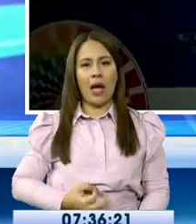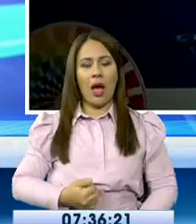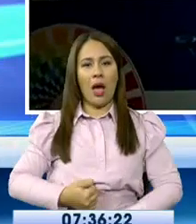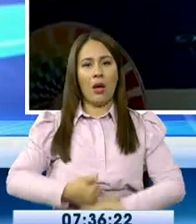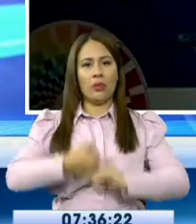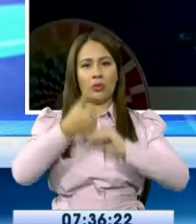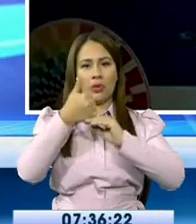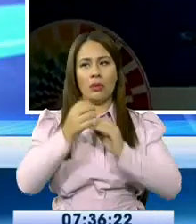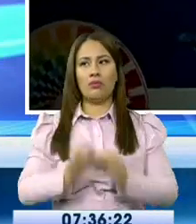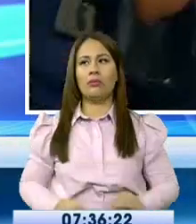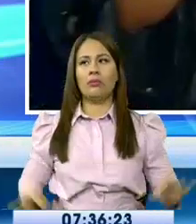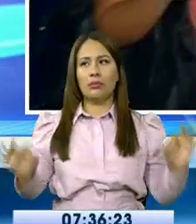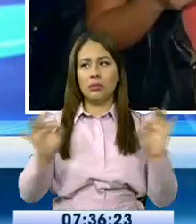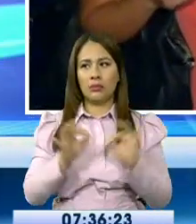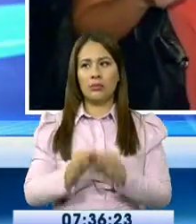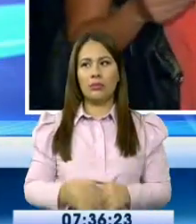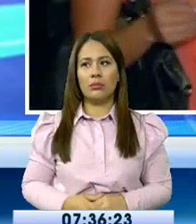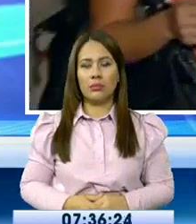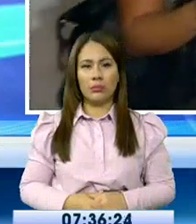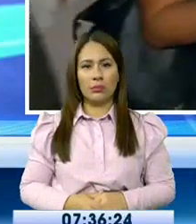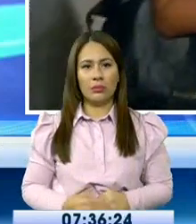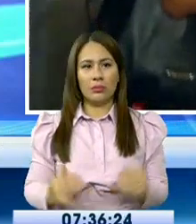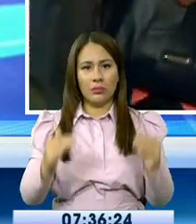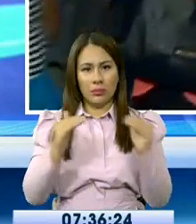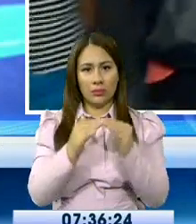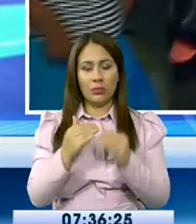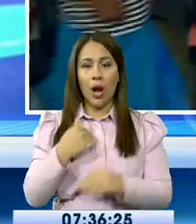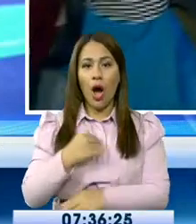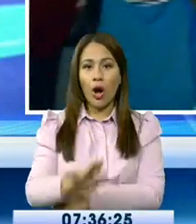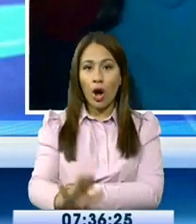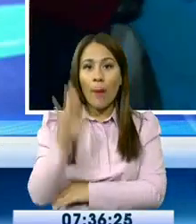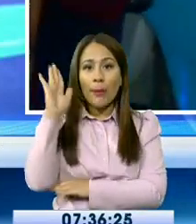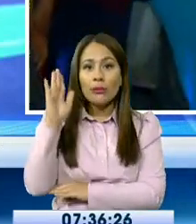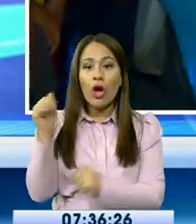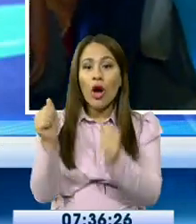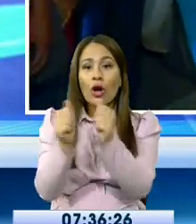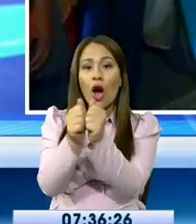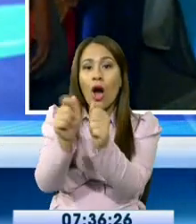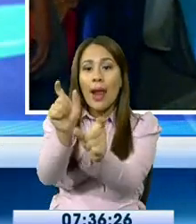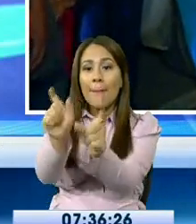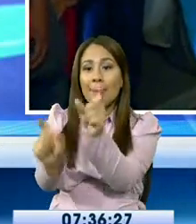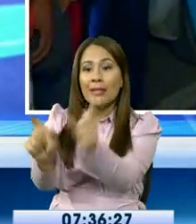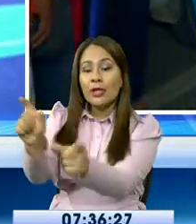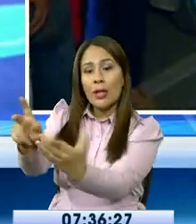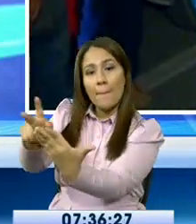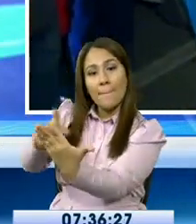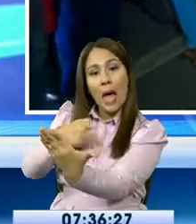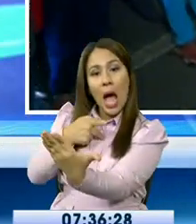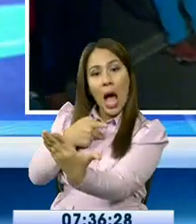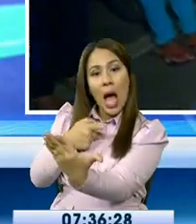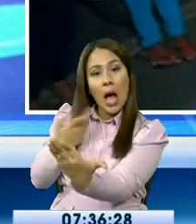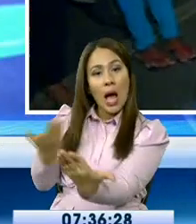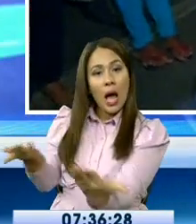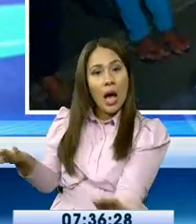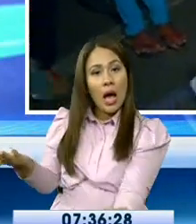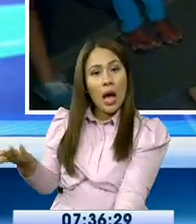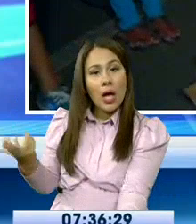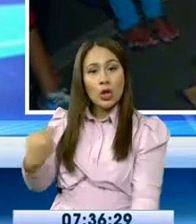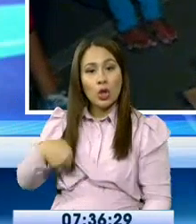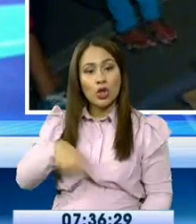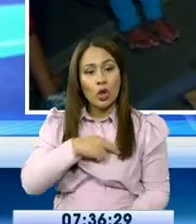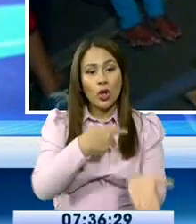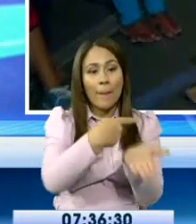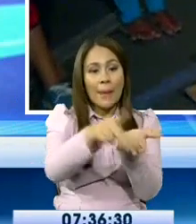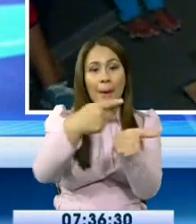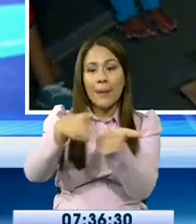es lo que debe primar. No, y si hay un compromiso tiene que ser con la ciudadanía. Lógico. Así es. Que por último es la que le paga, pues. Así es. Es la que le paga. A todos